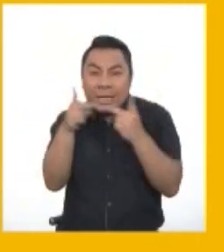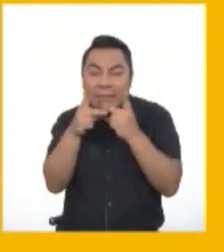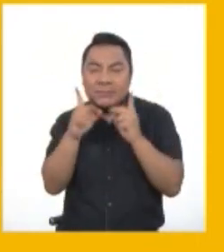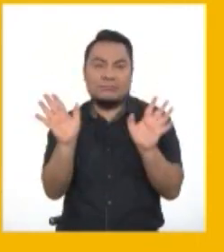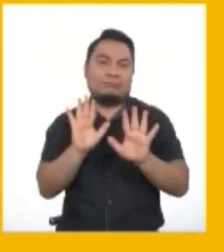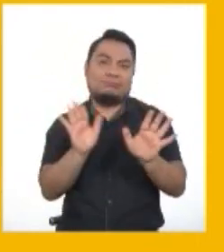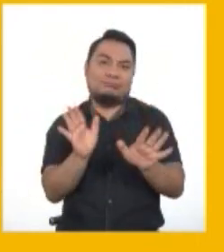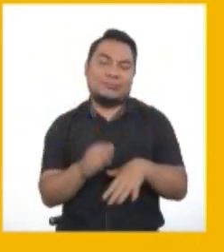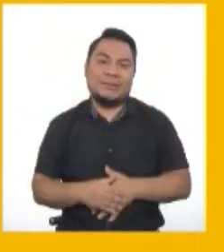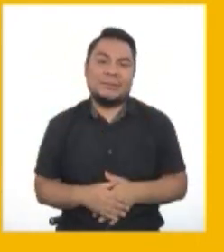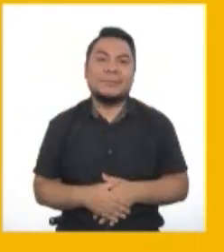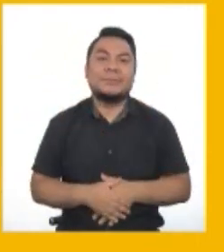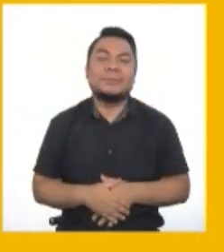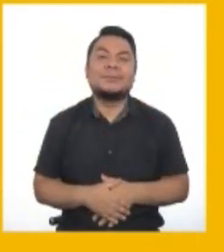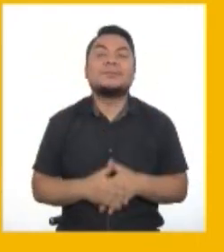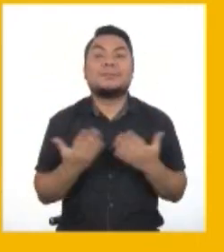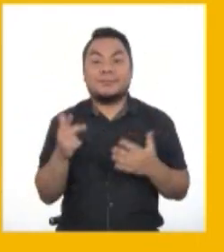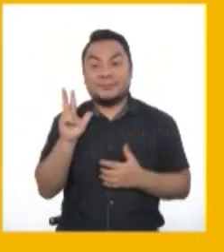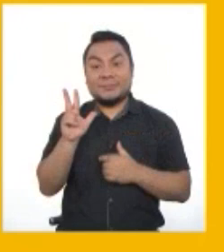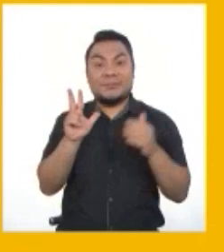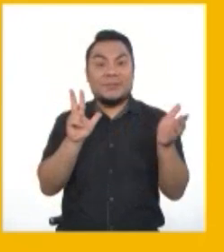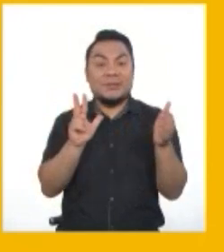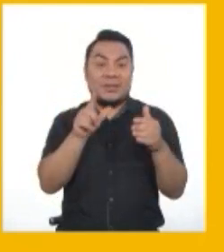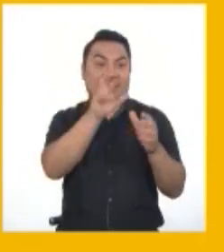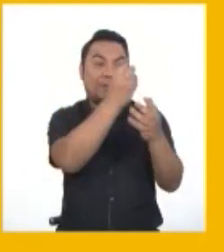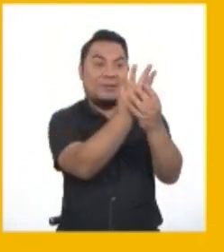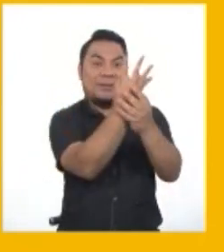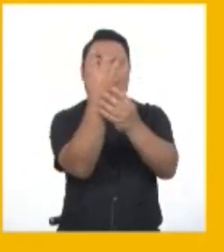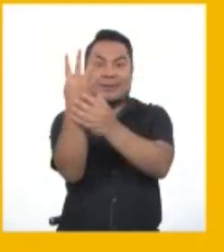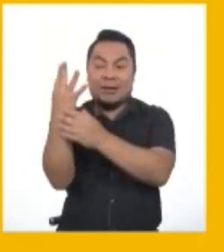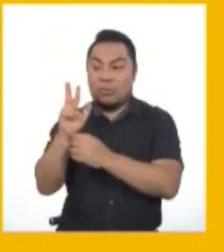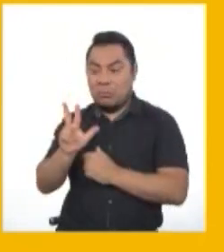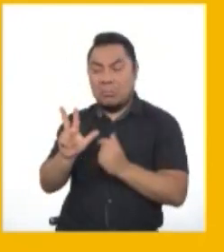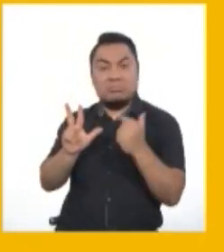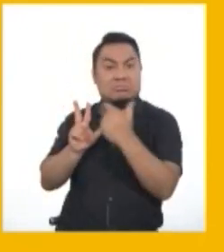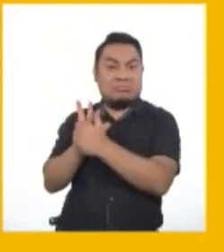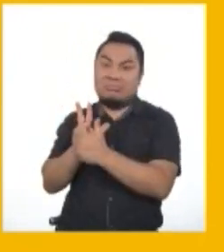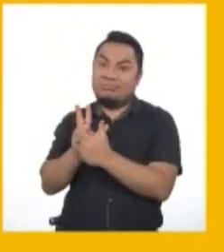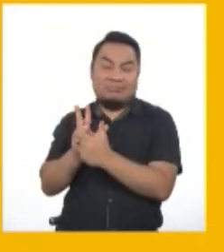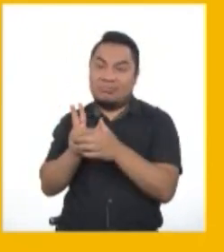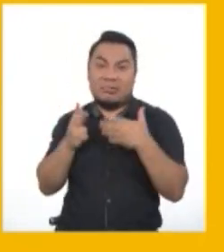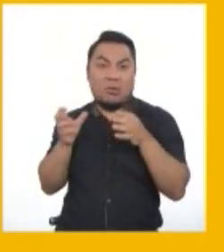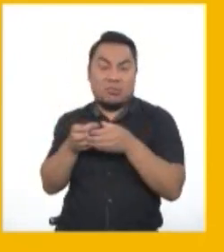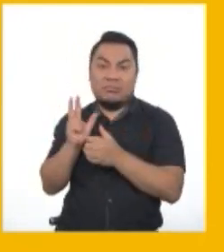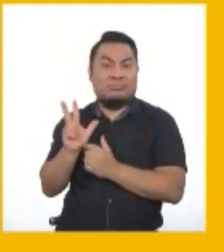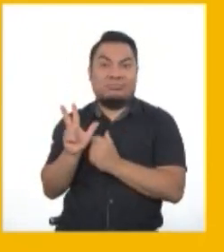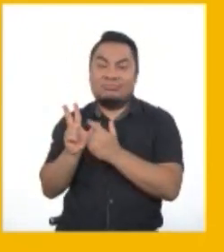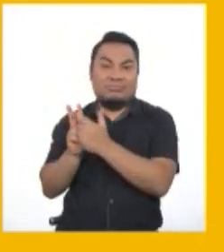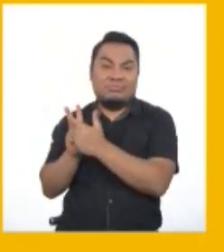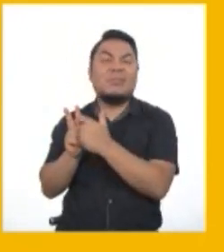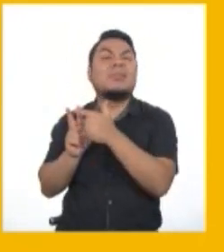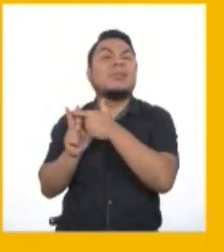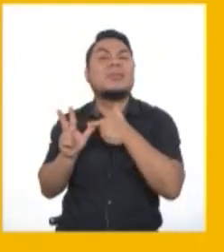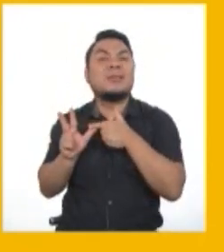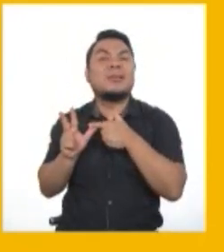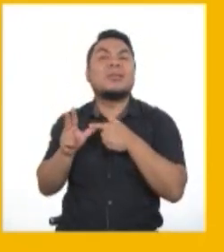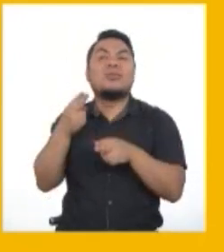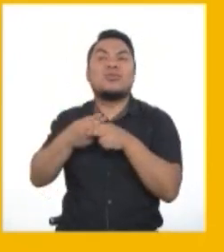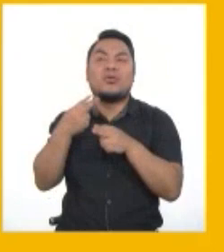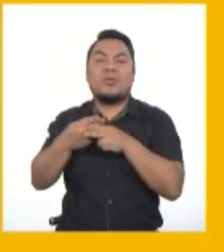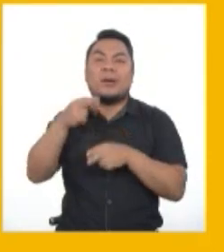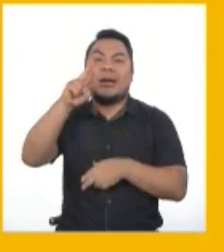exactas. A estas 3 flores que ya no podemos agrupar, le llamamos